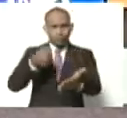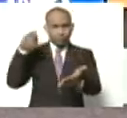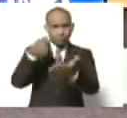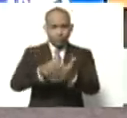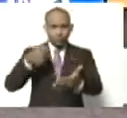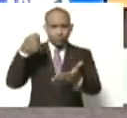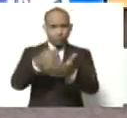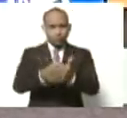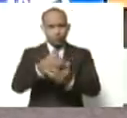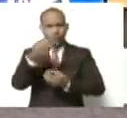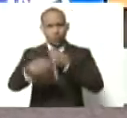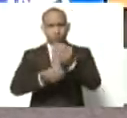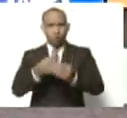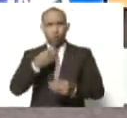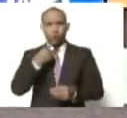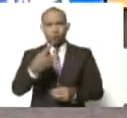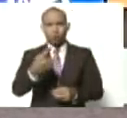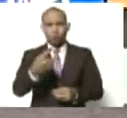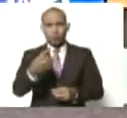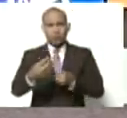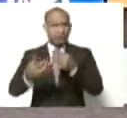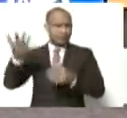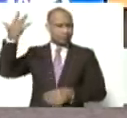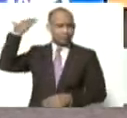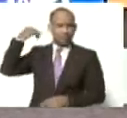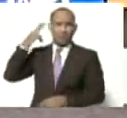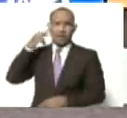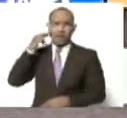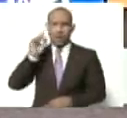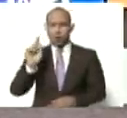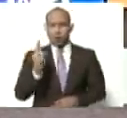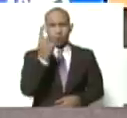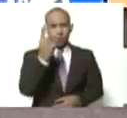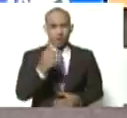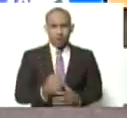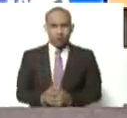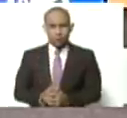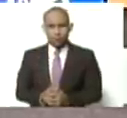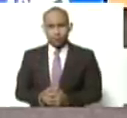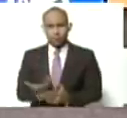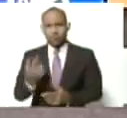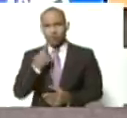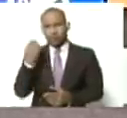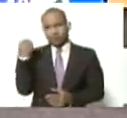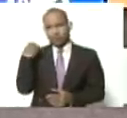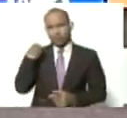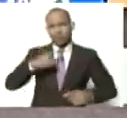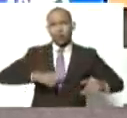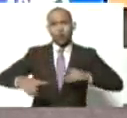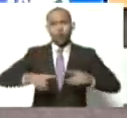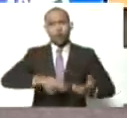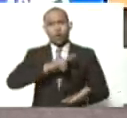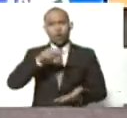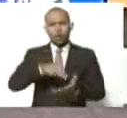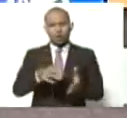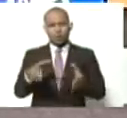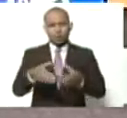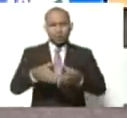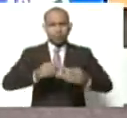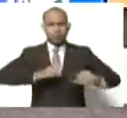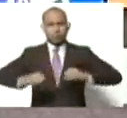lo hiciera Negro Primero en aquella jornada. ¿Qué me dice el coordinador nacional del equipo